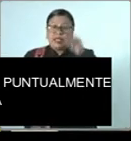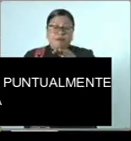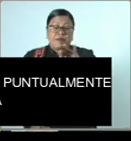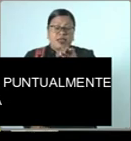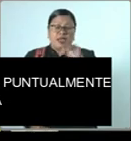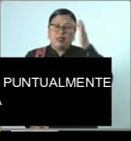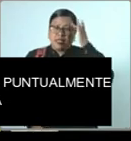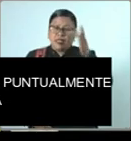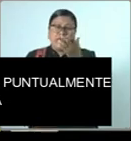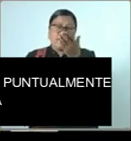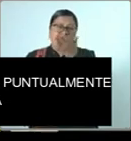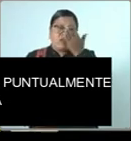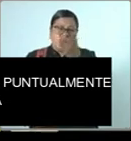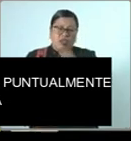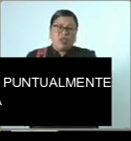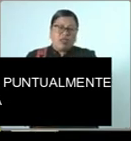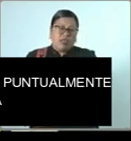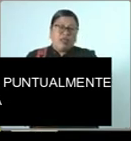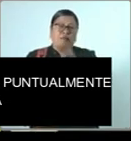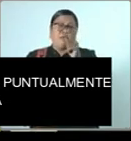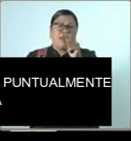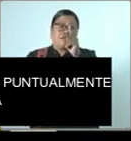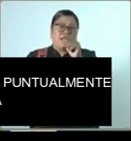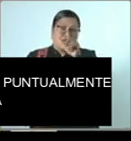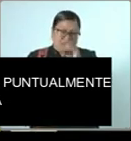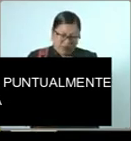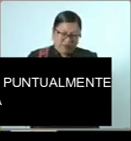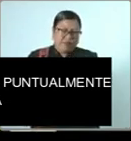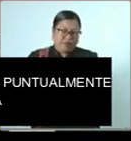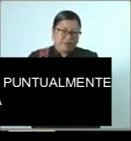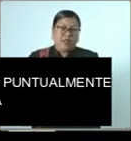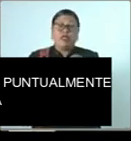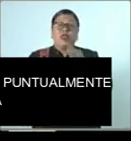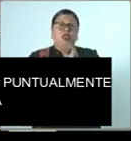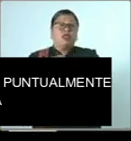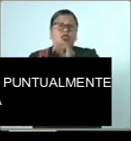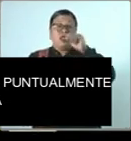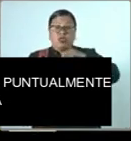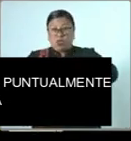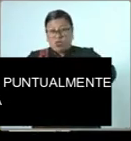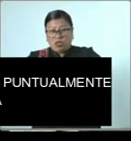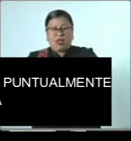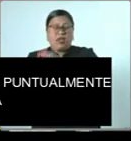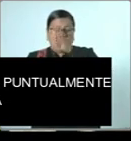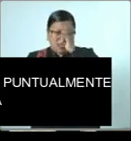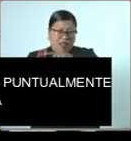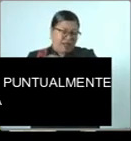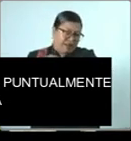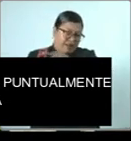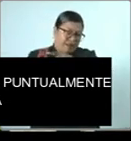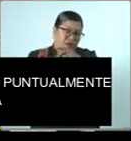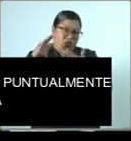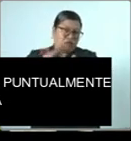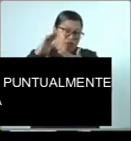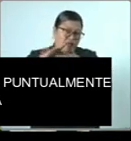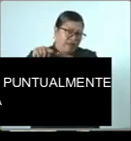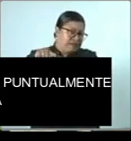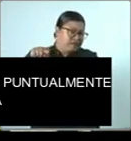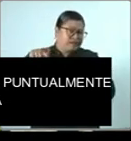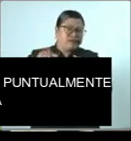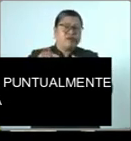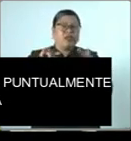Flor a la desviación de Santa María Pápalo. En Teotitlán de Flores Magón hacia Huautla de Jiménez, tenemos también en la